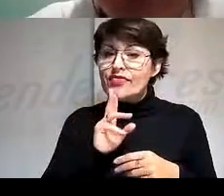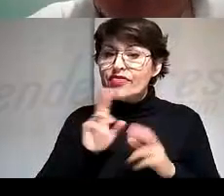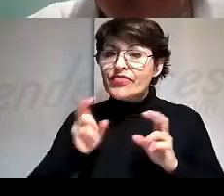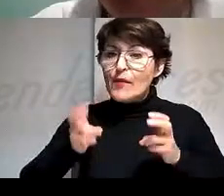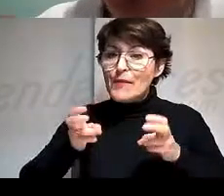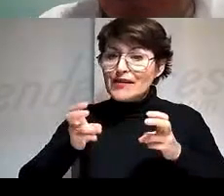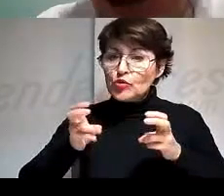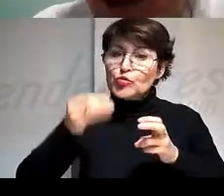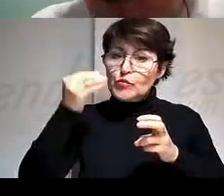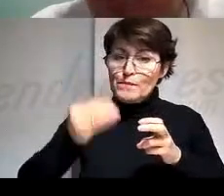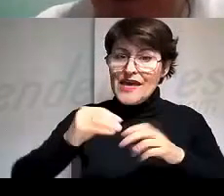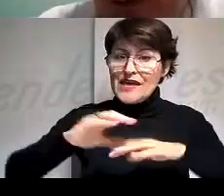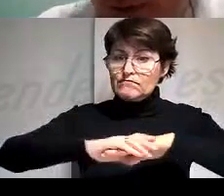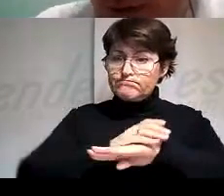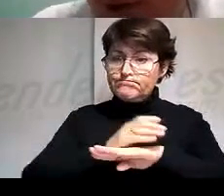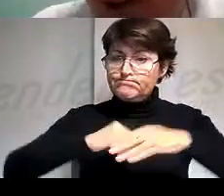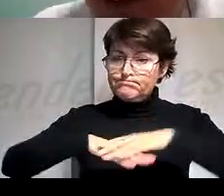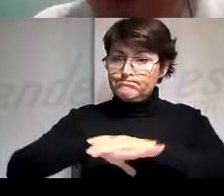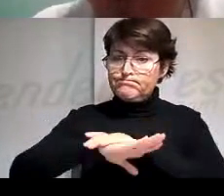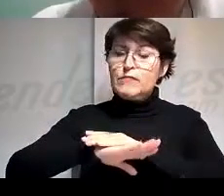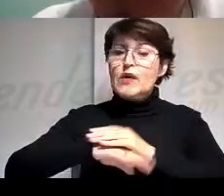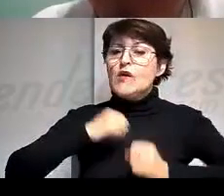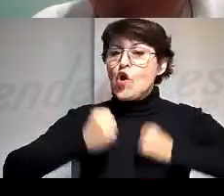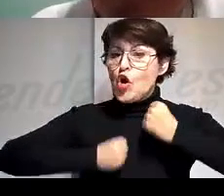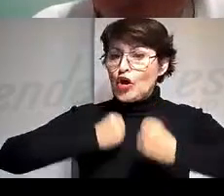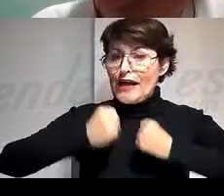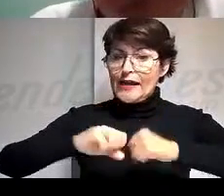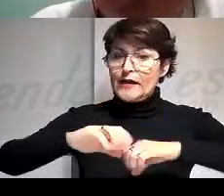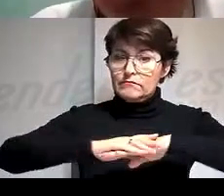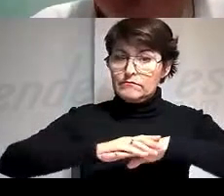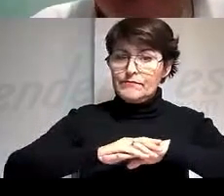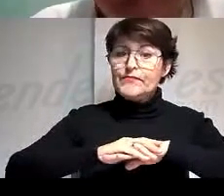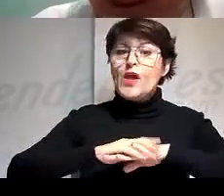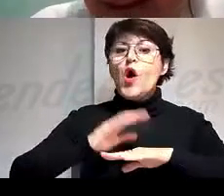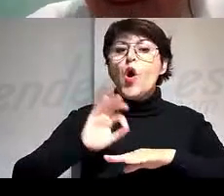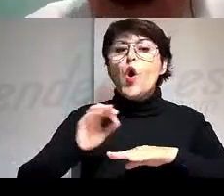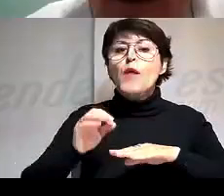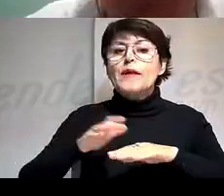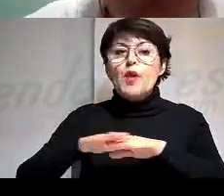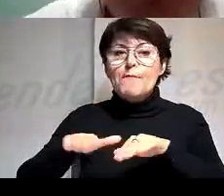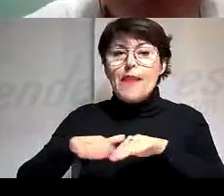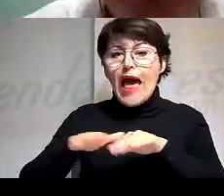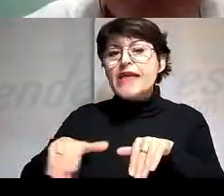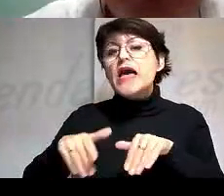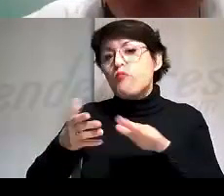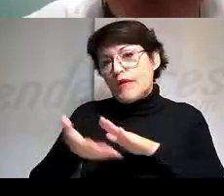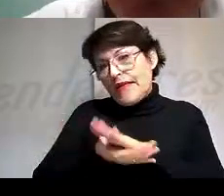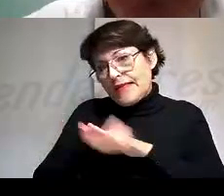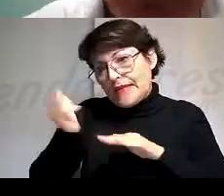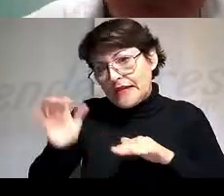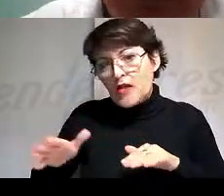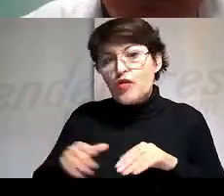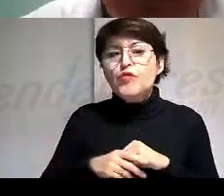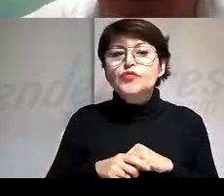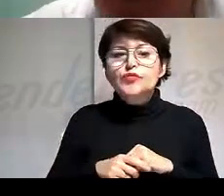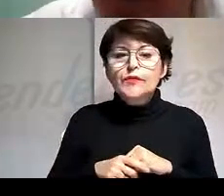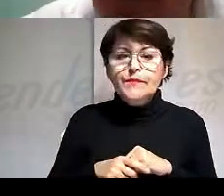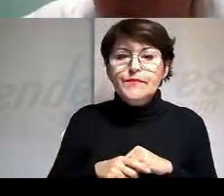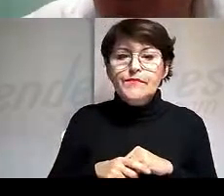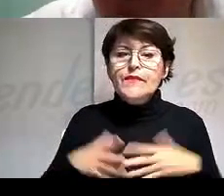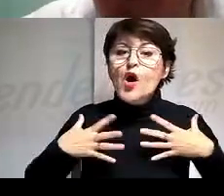una hierba que conozcáis para no llevaros ningún susto, podéis ir descalzos.